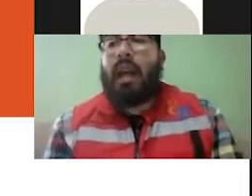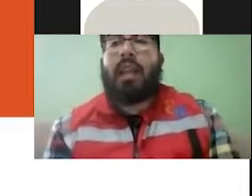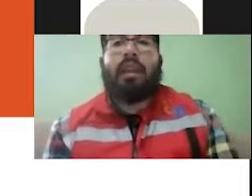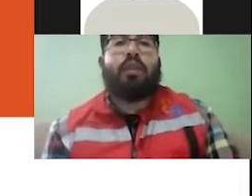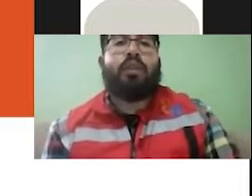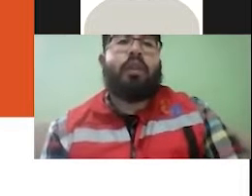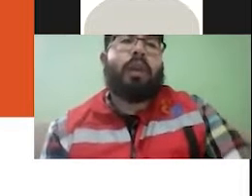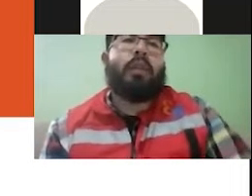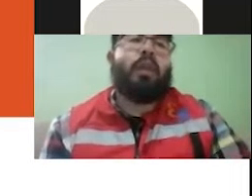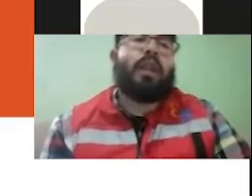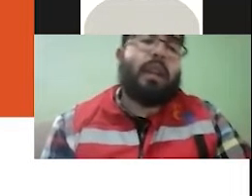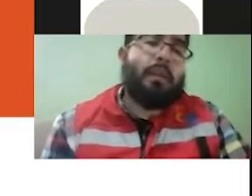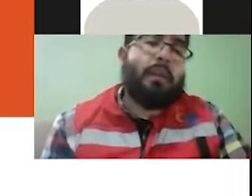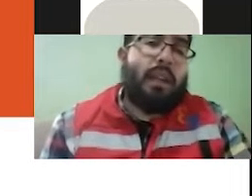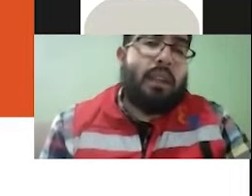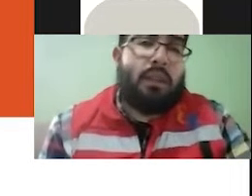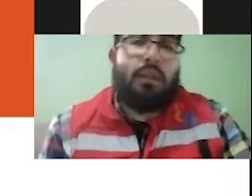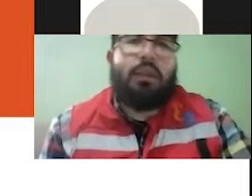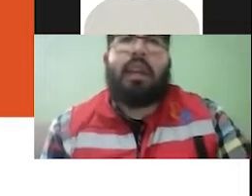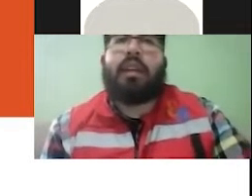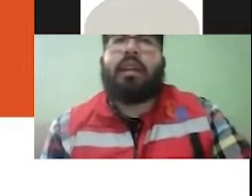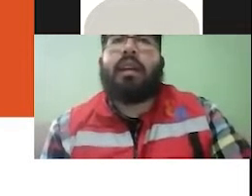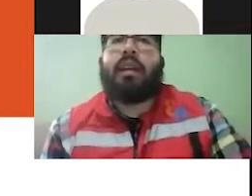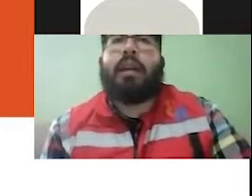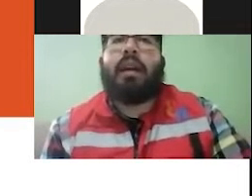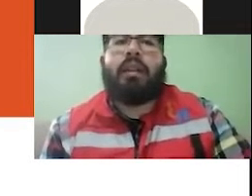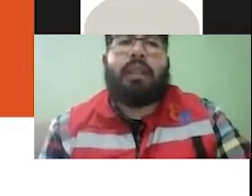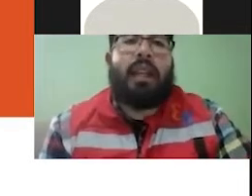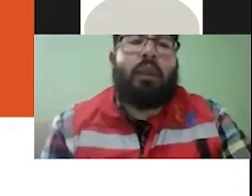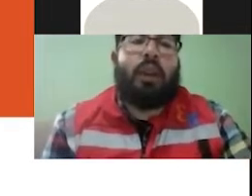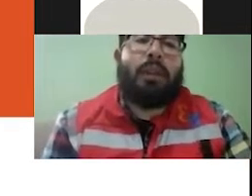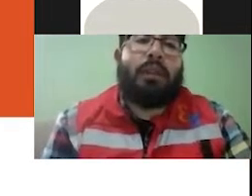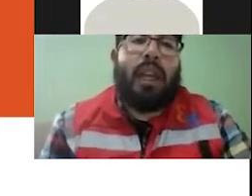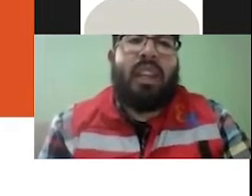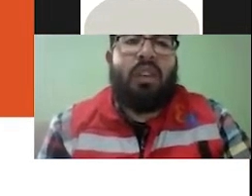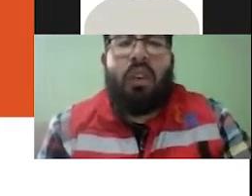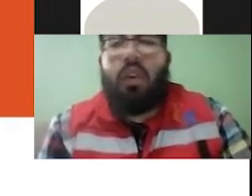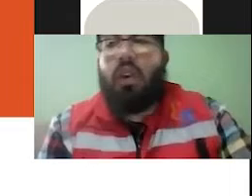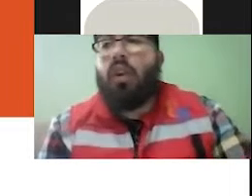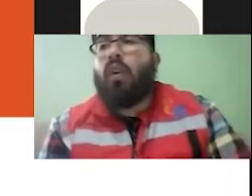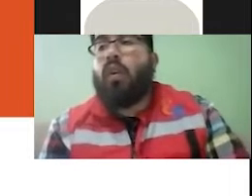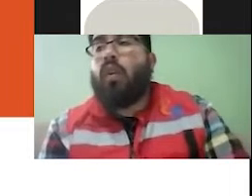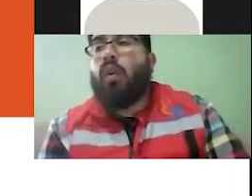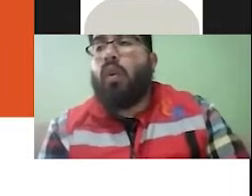bombas, alguien no sufrió, por ejemplo, un ataque de pánico, que alguien que haya bajado las escaleras muy rápido se cayó,